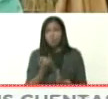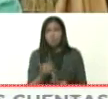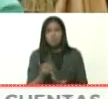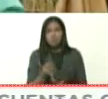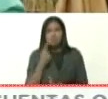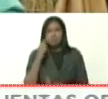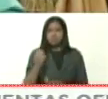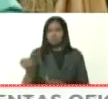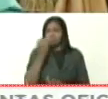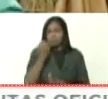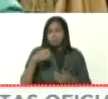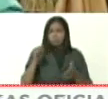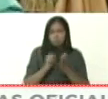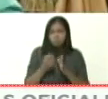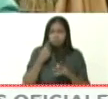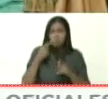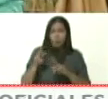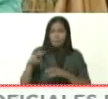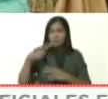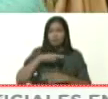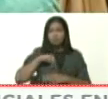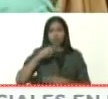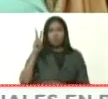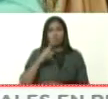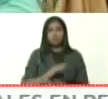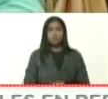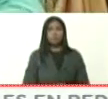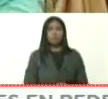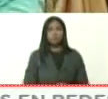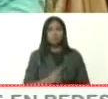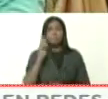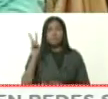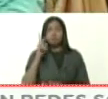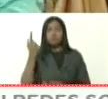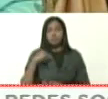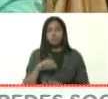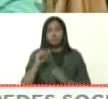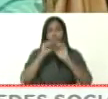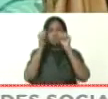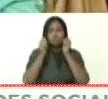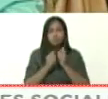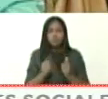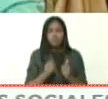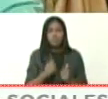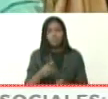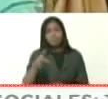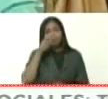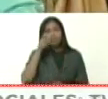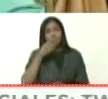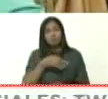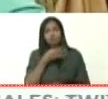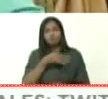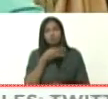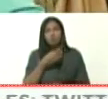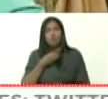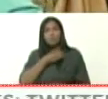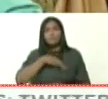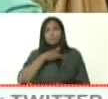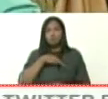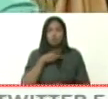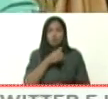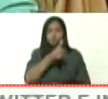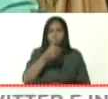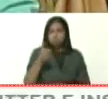en los dientes. Venezuela tiene un sistema de seguridad social, de protección social, de misiones, grandes